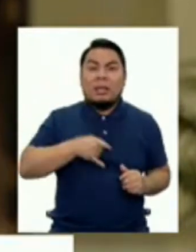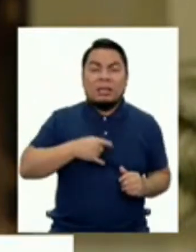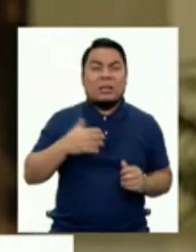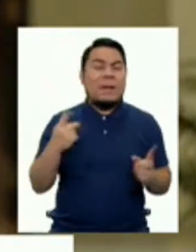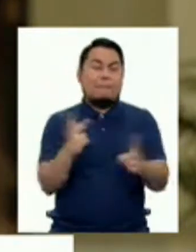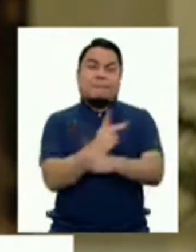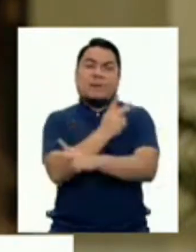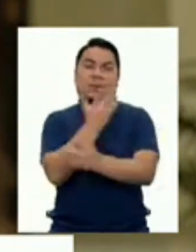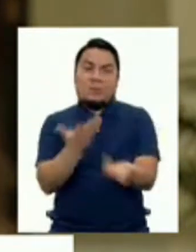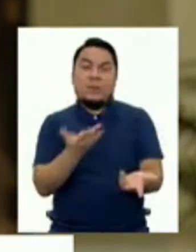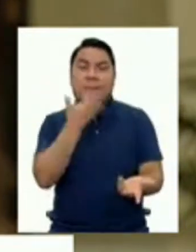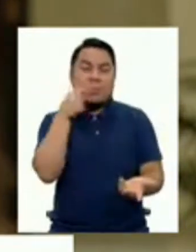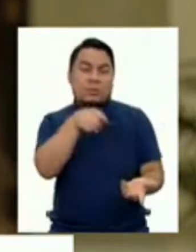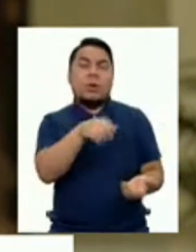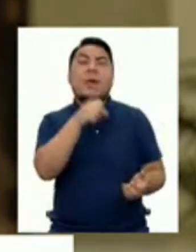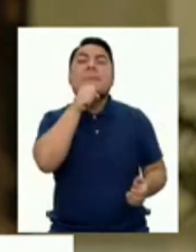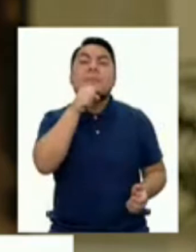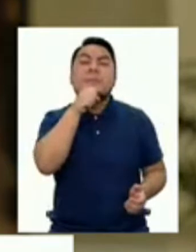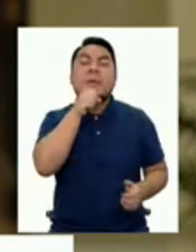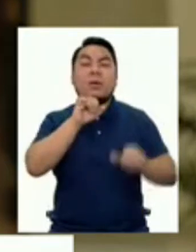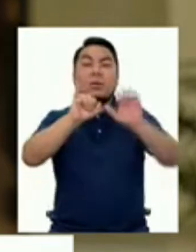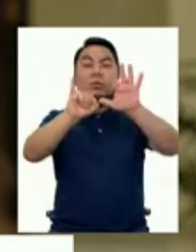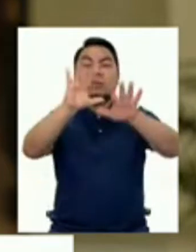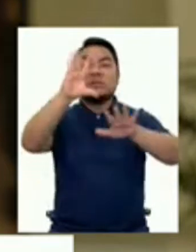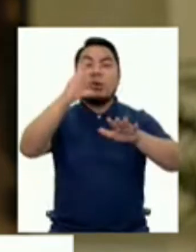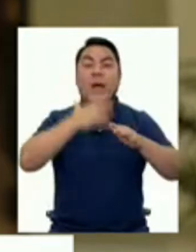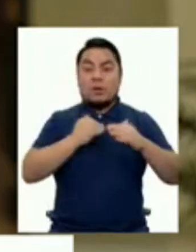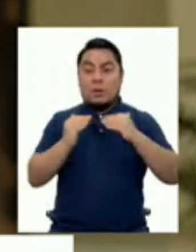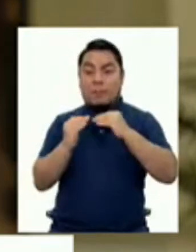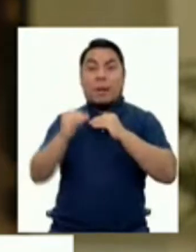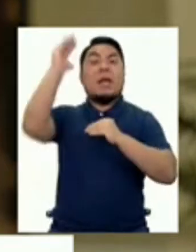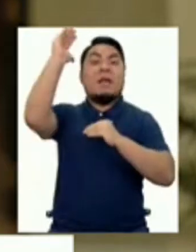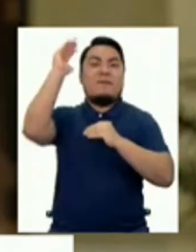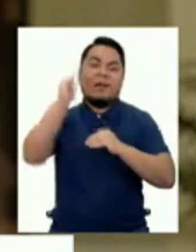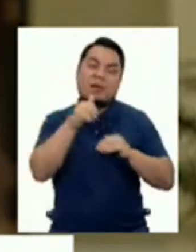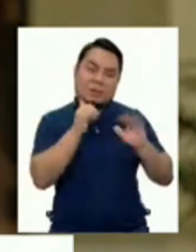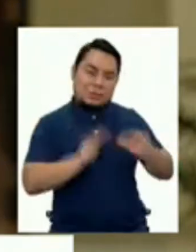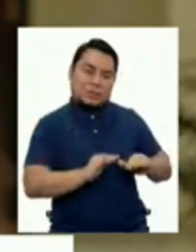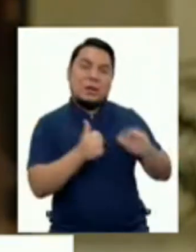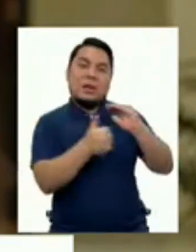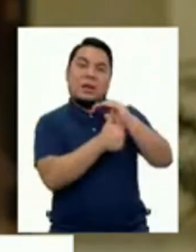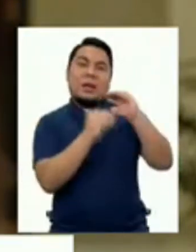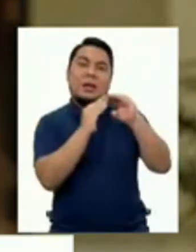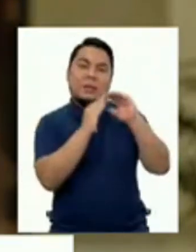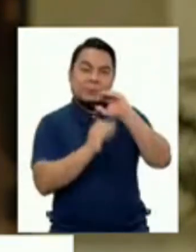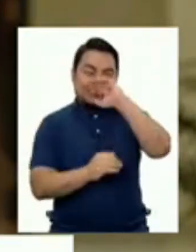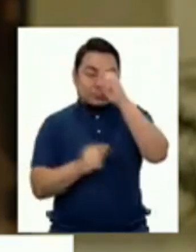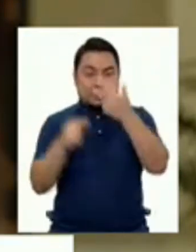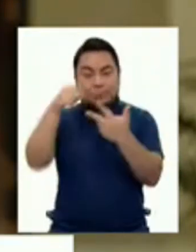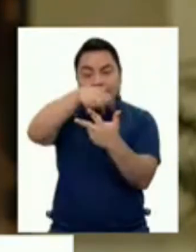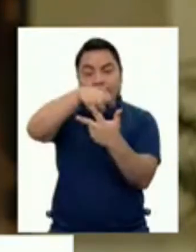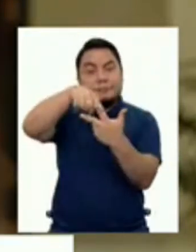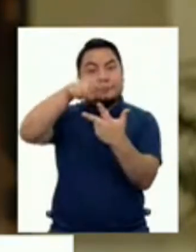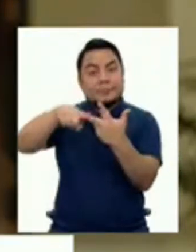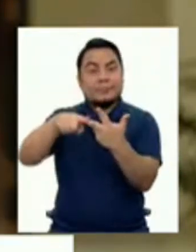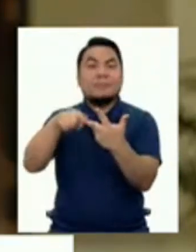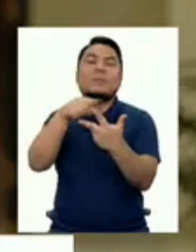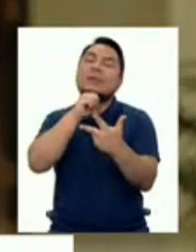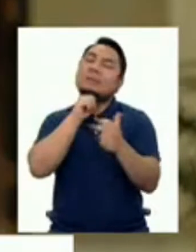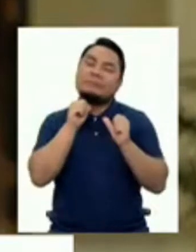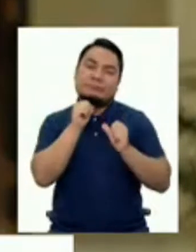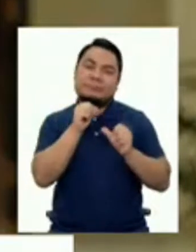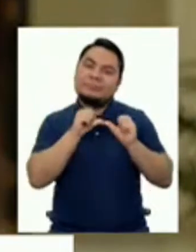caso se complique con el contagio del virus. Entonces, esas personas siguen en